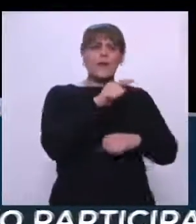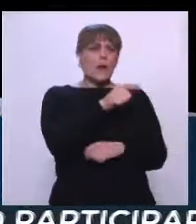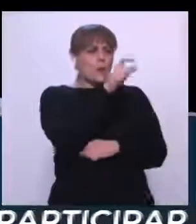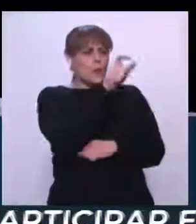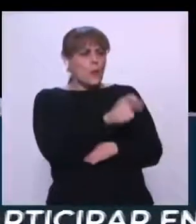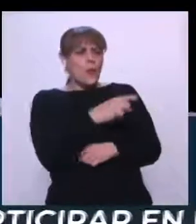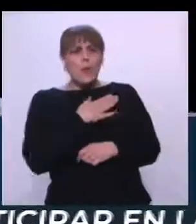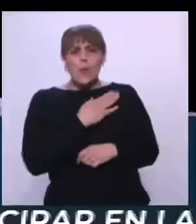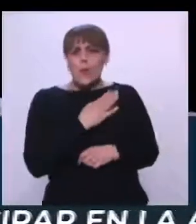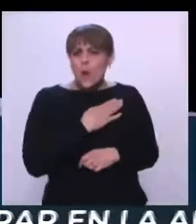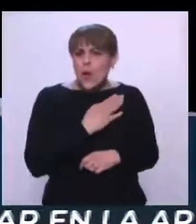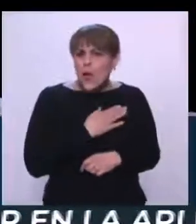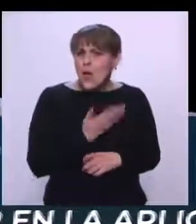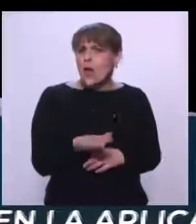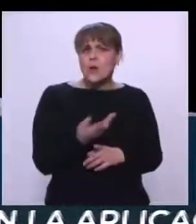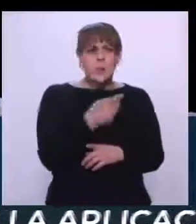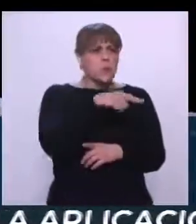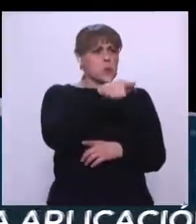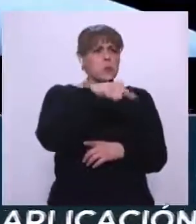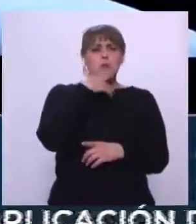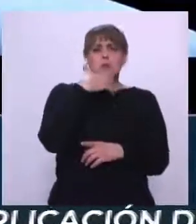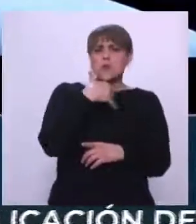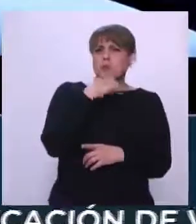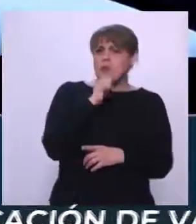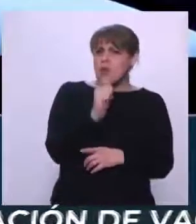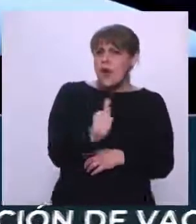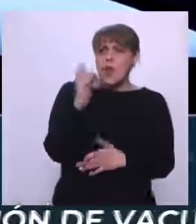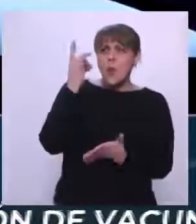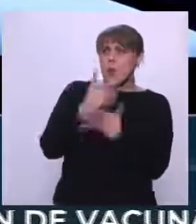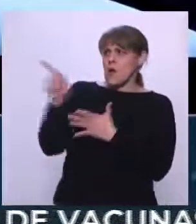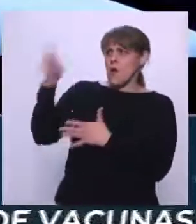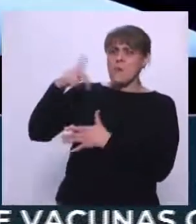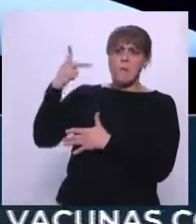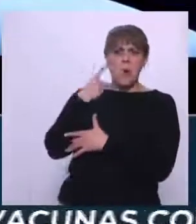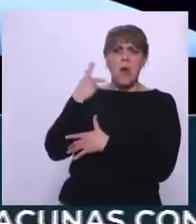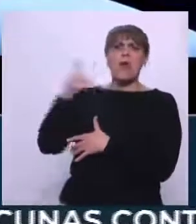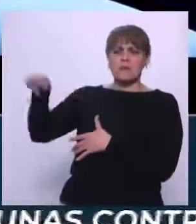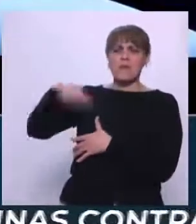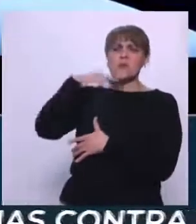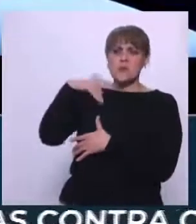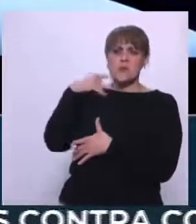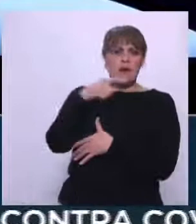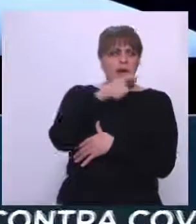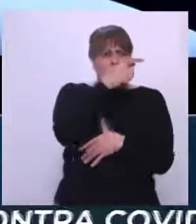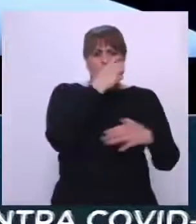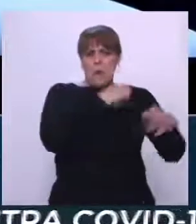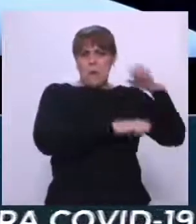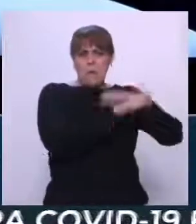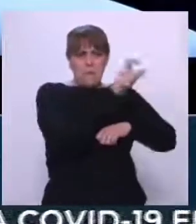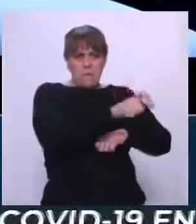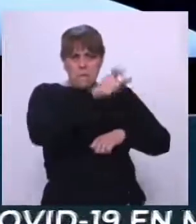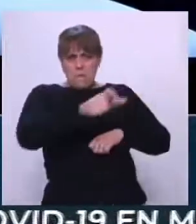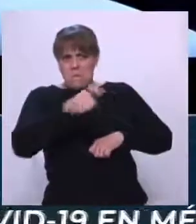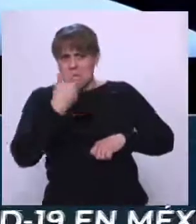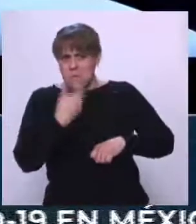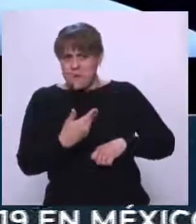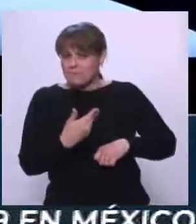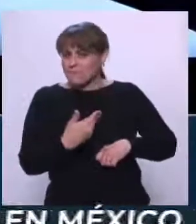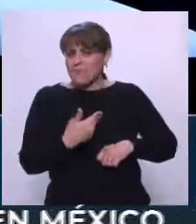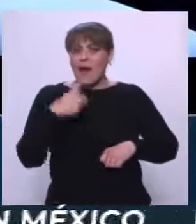o no son corruptos y solo los políticos sí lo son, pues aquí en México se va a como que cayendo